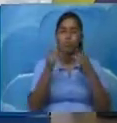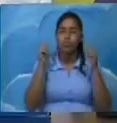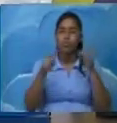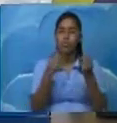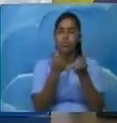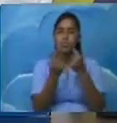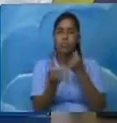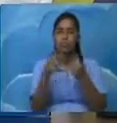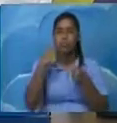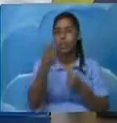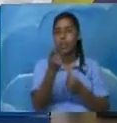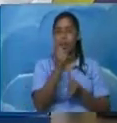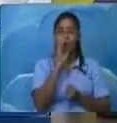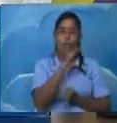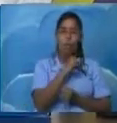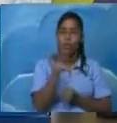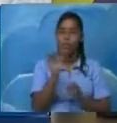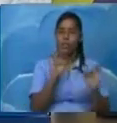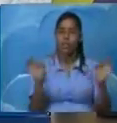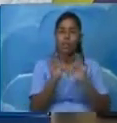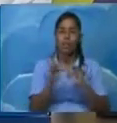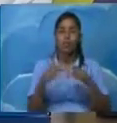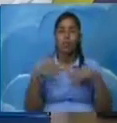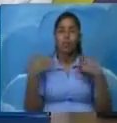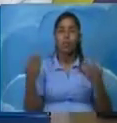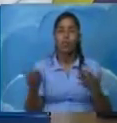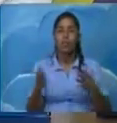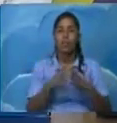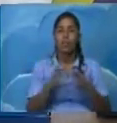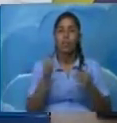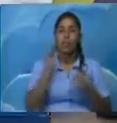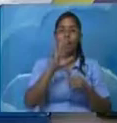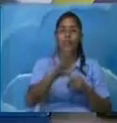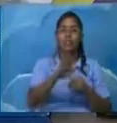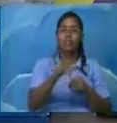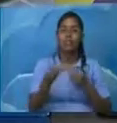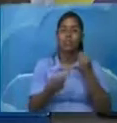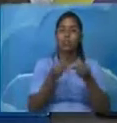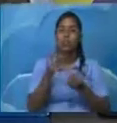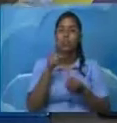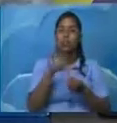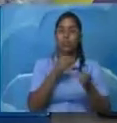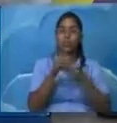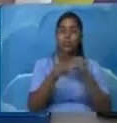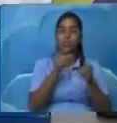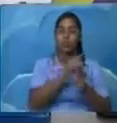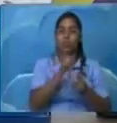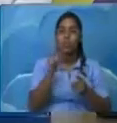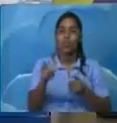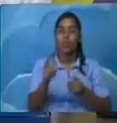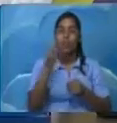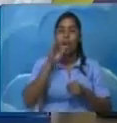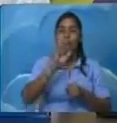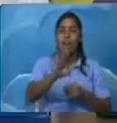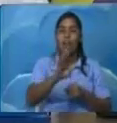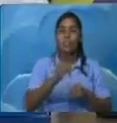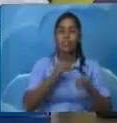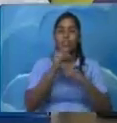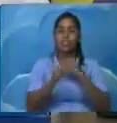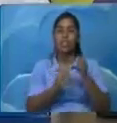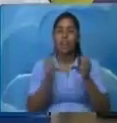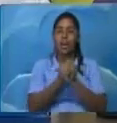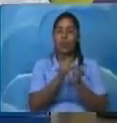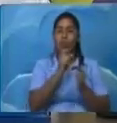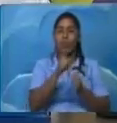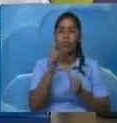mañana no tiene nada. Por lo tanto, así como tú haces con ellos, así se hará